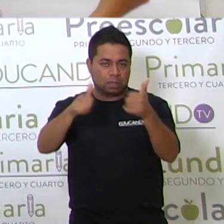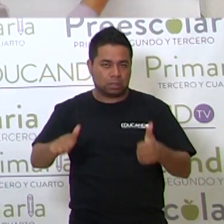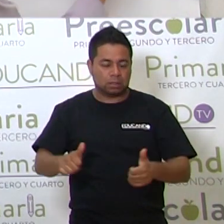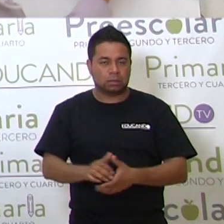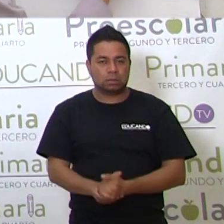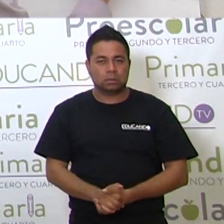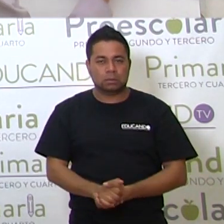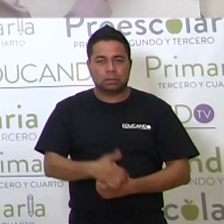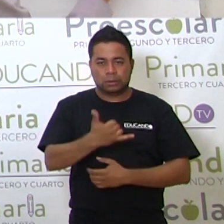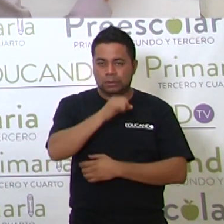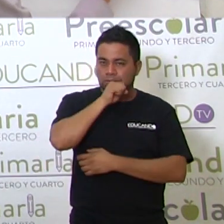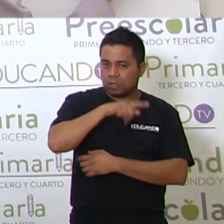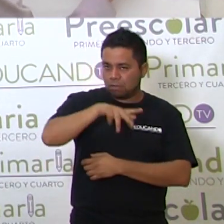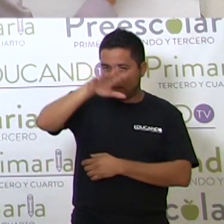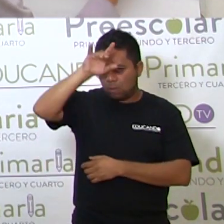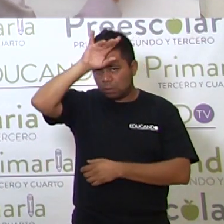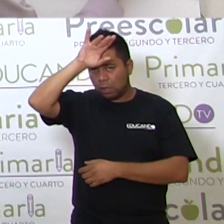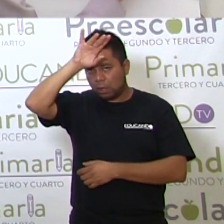y Monterrey.